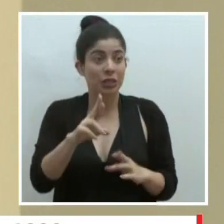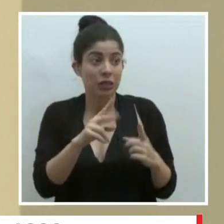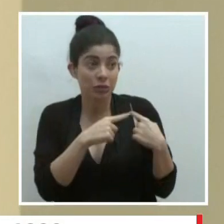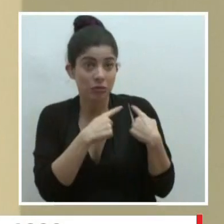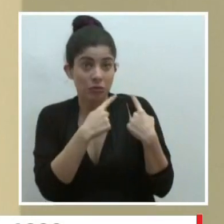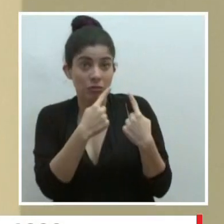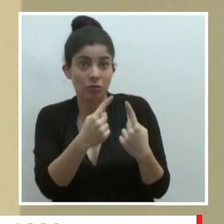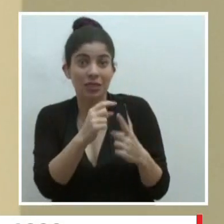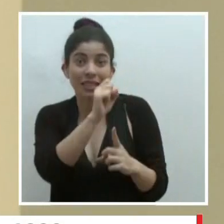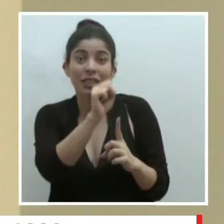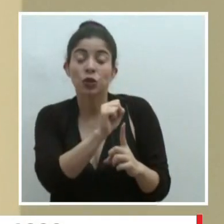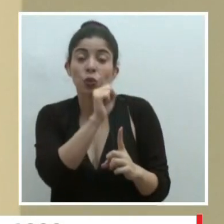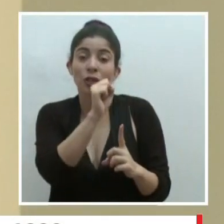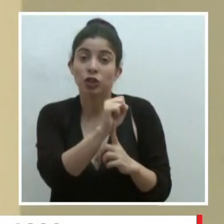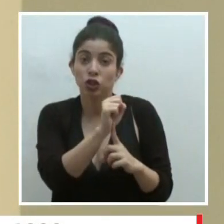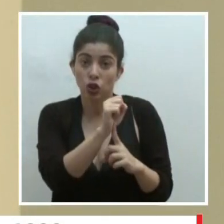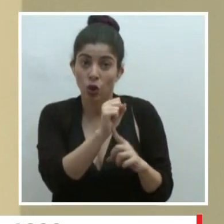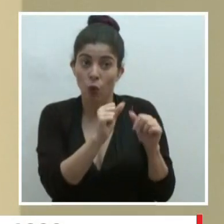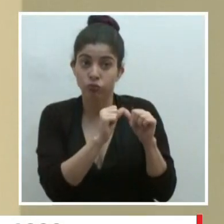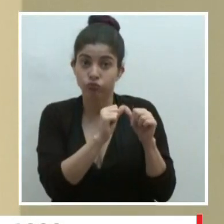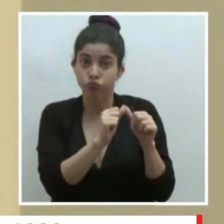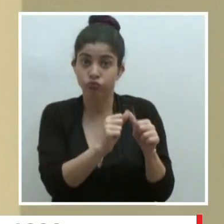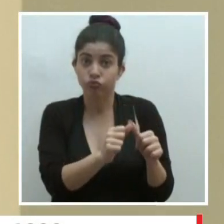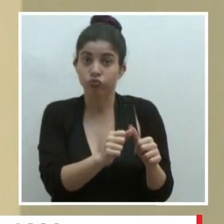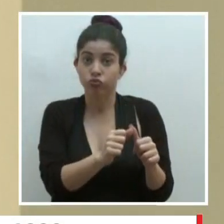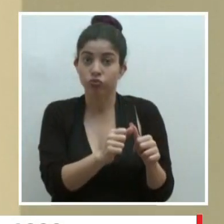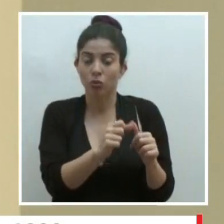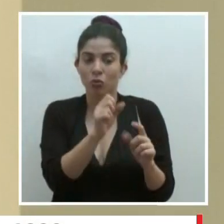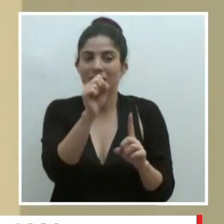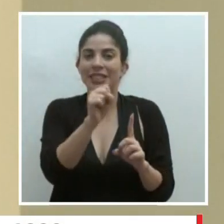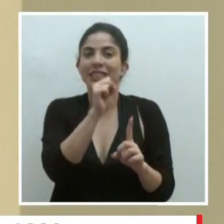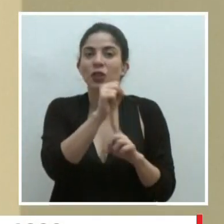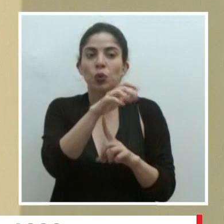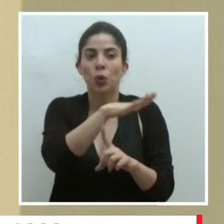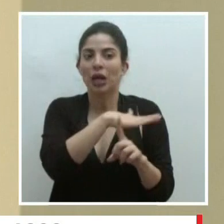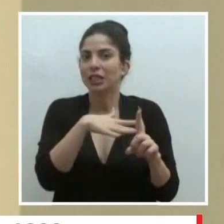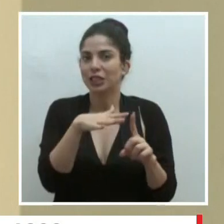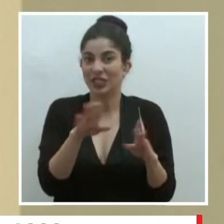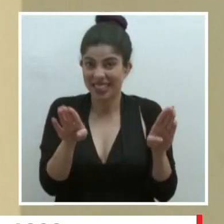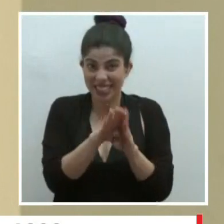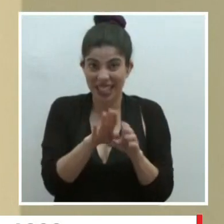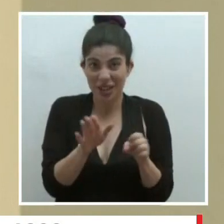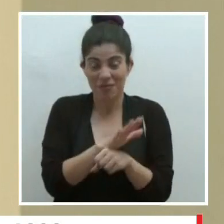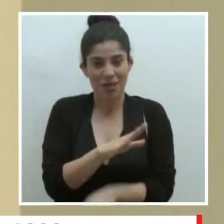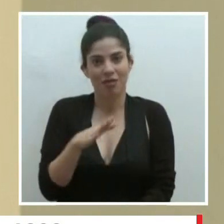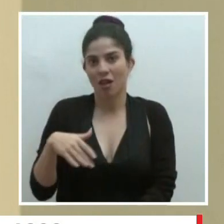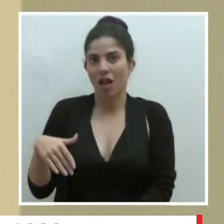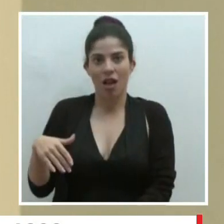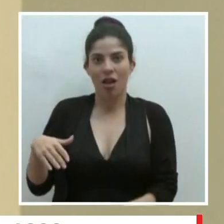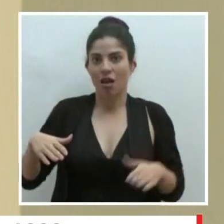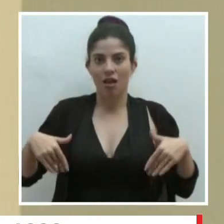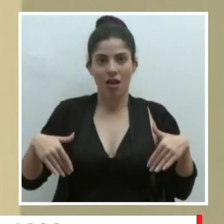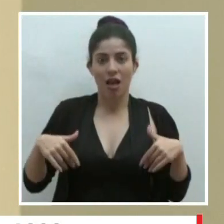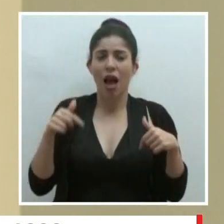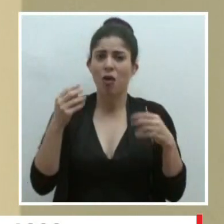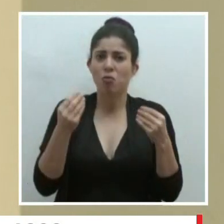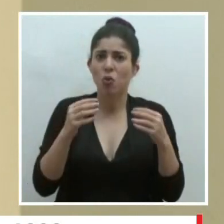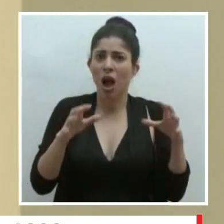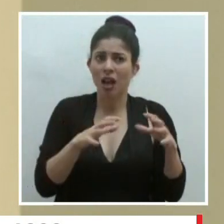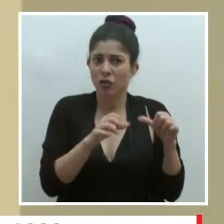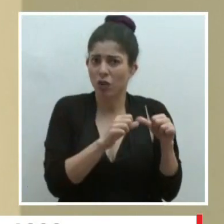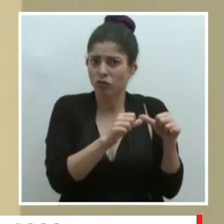que ha tenido en un escenario en donde no ha habido un cierre completo, más bien aquí se han mantenido muchas de las actividades